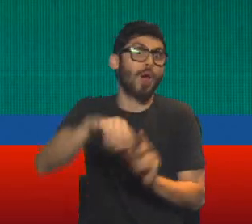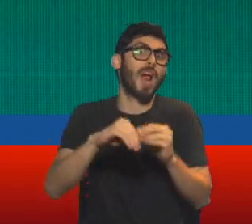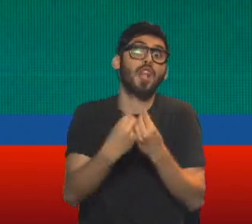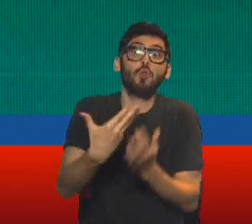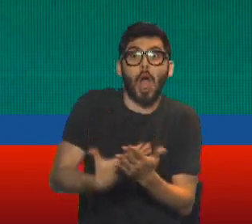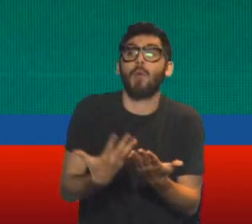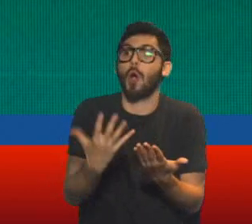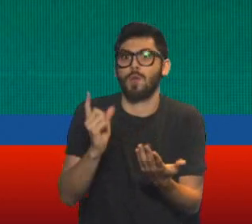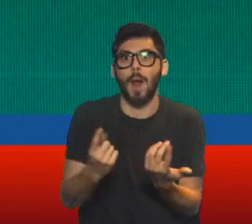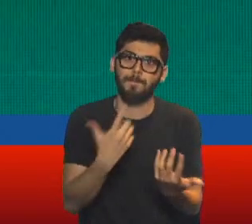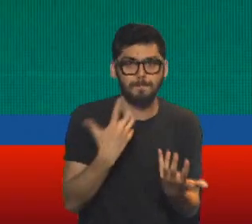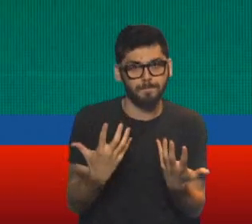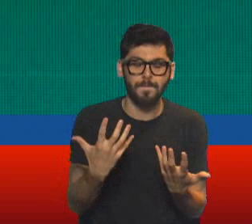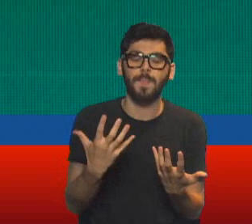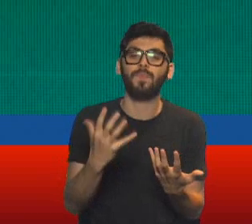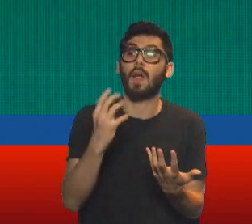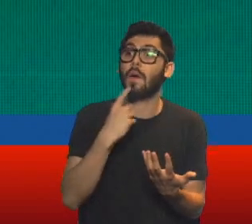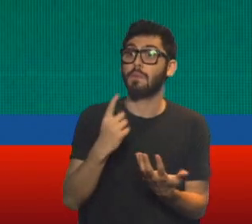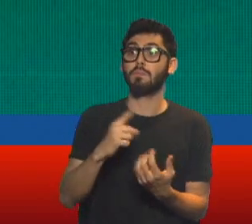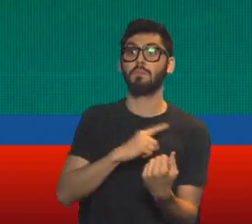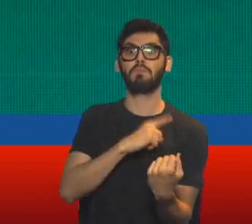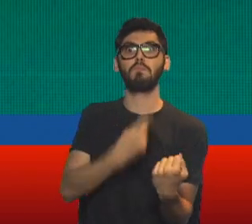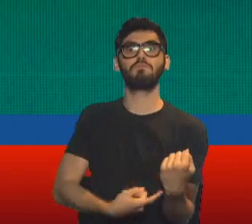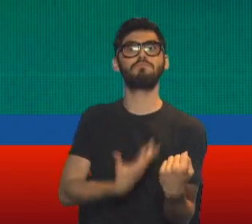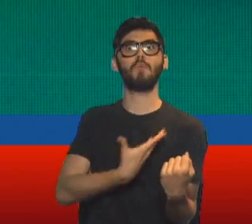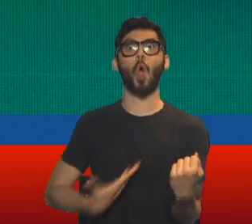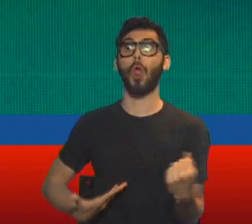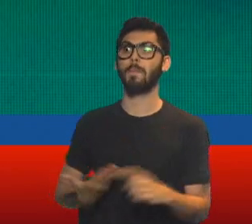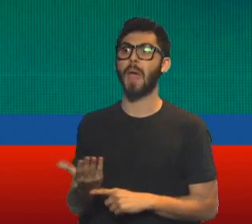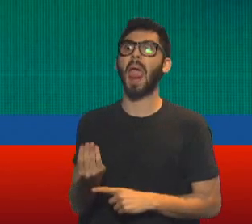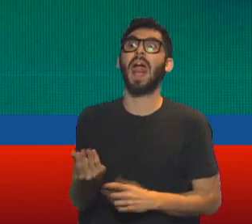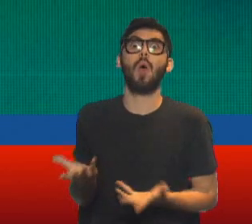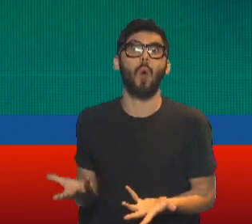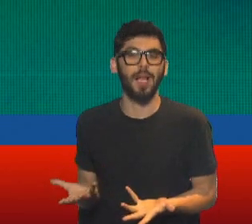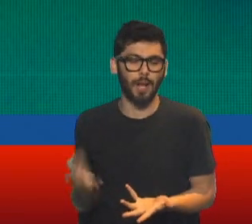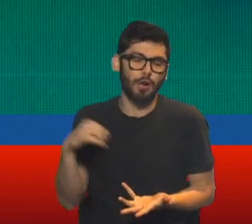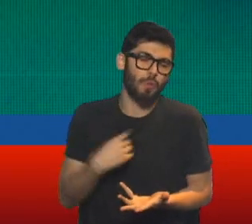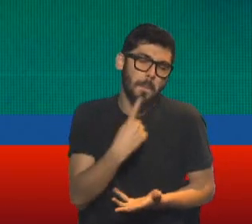el lado de qué va a ser el Ejecutivo, me parece que hay una pregunta que enseguida la voy a trasladar a la